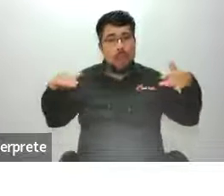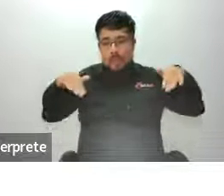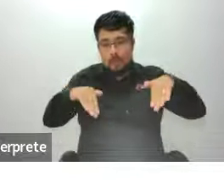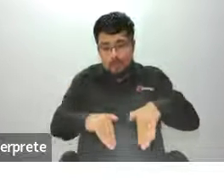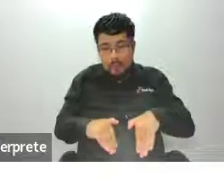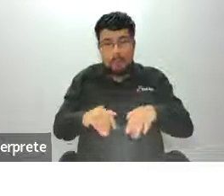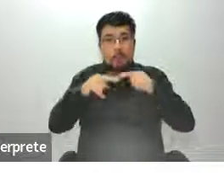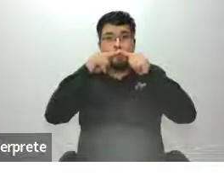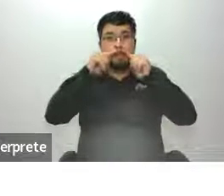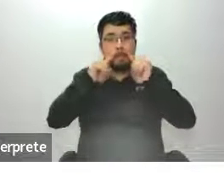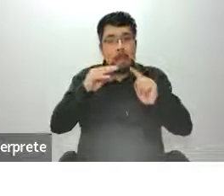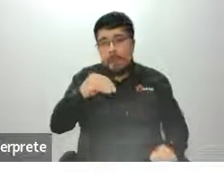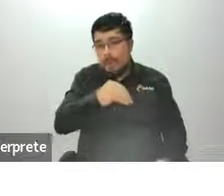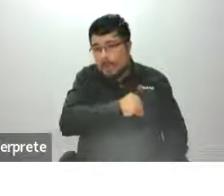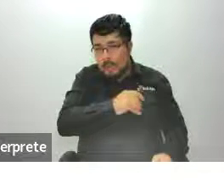constante, ¿sí?